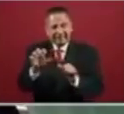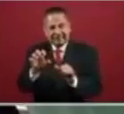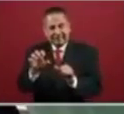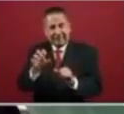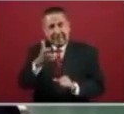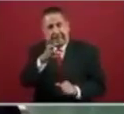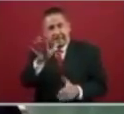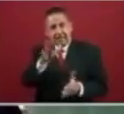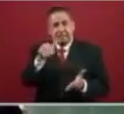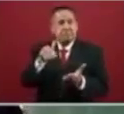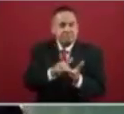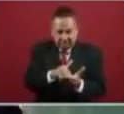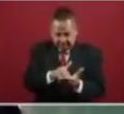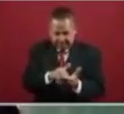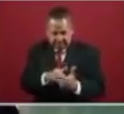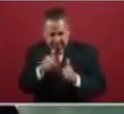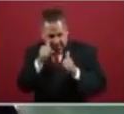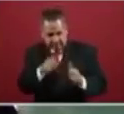610 mil